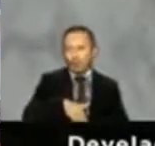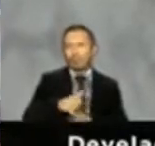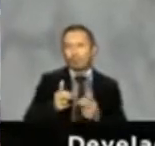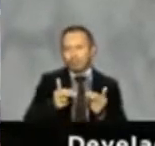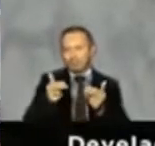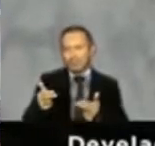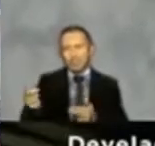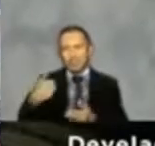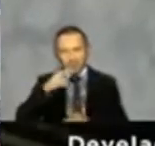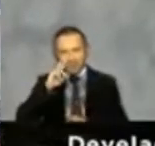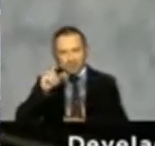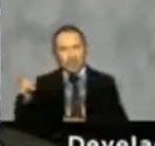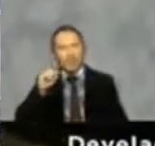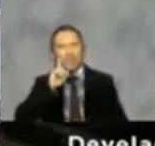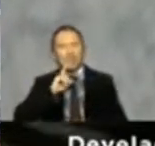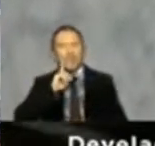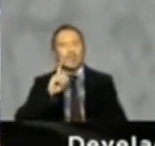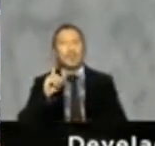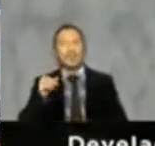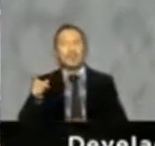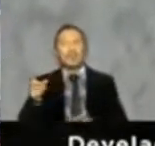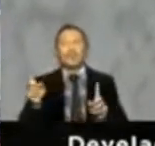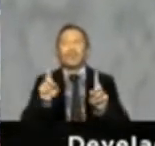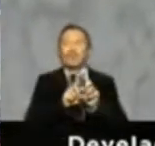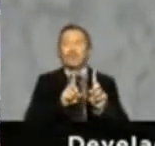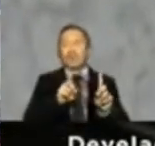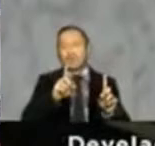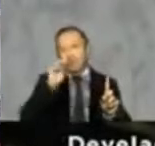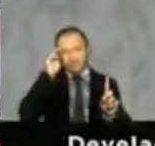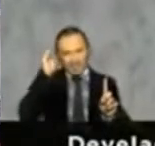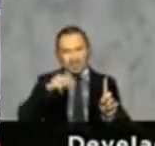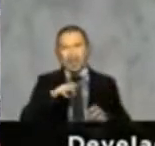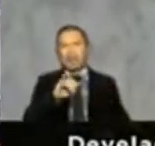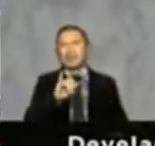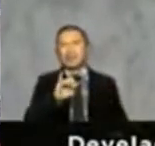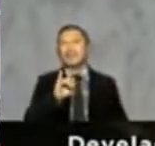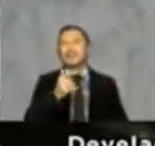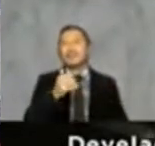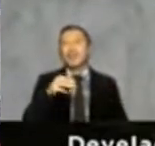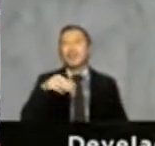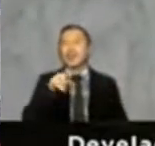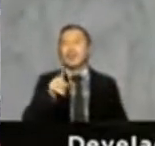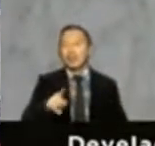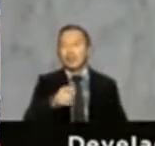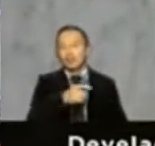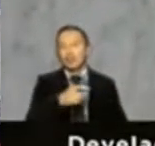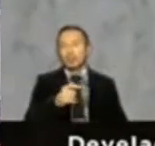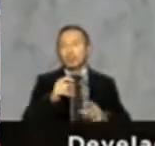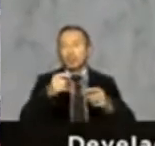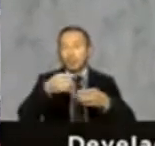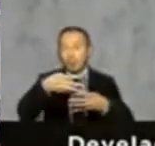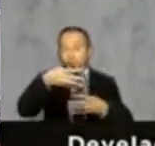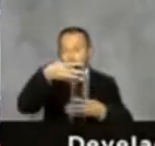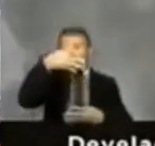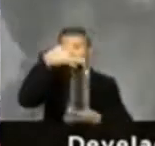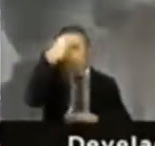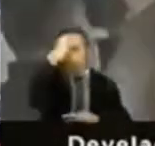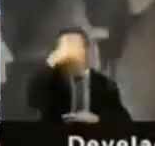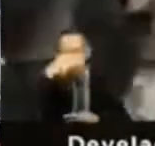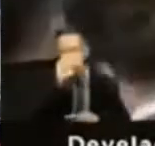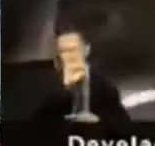argumentaron que el abrir el sector a la inversión privada traería más